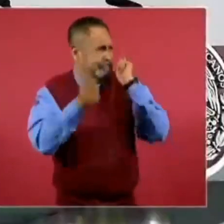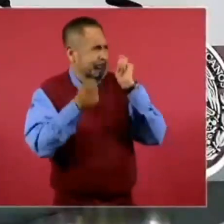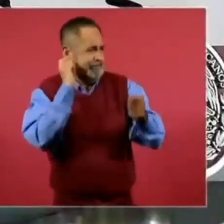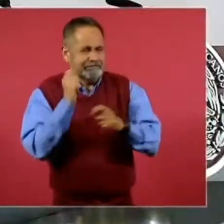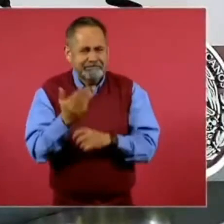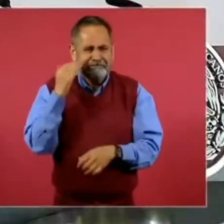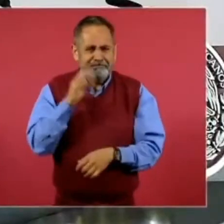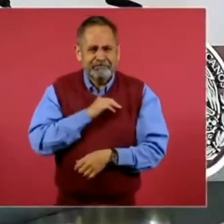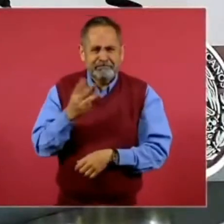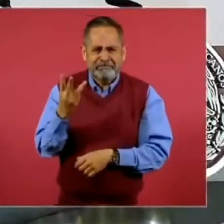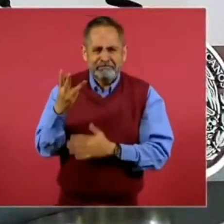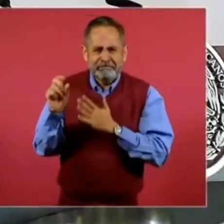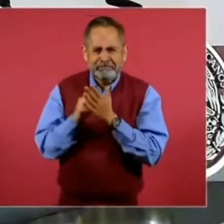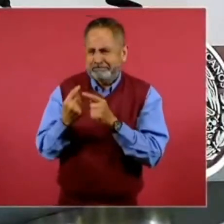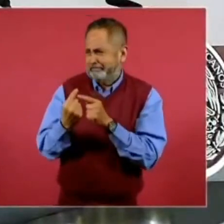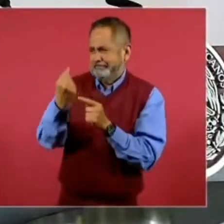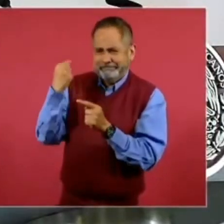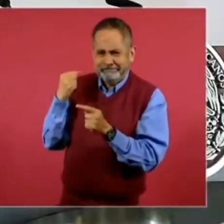cerca de 3 meses.